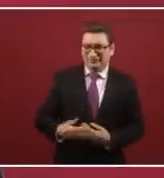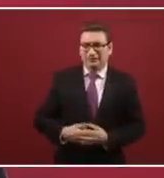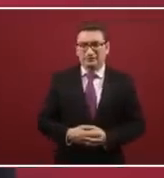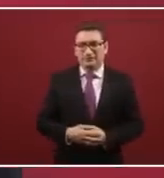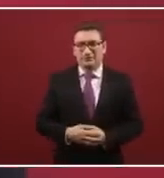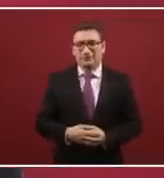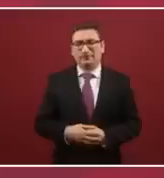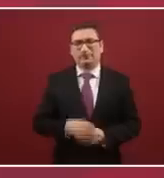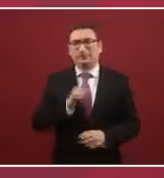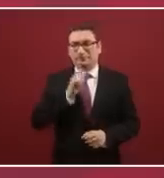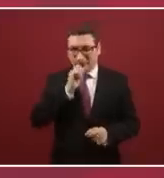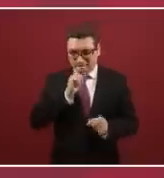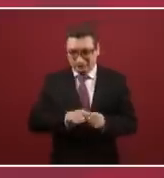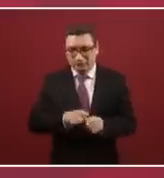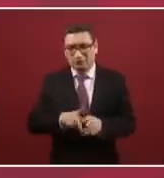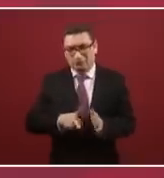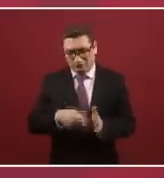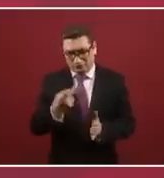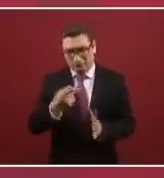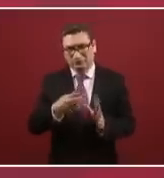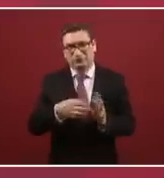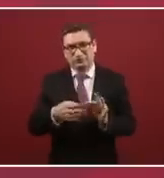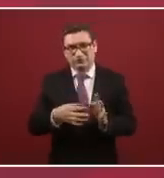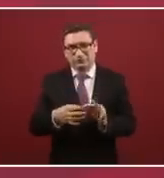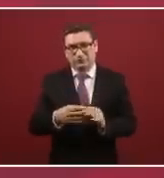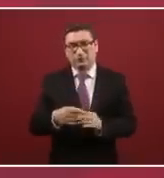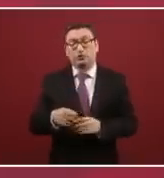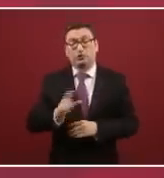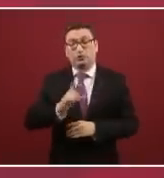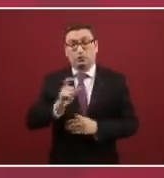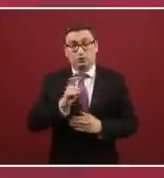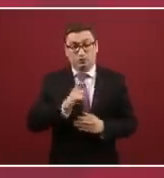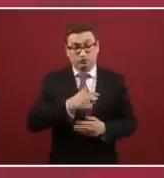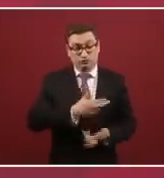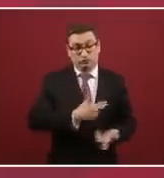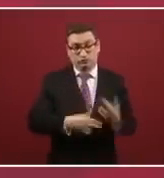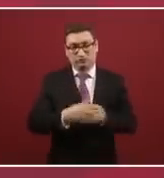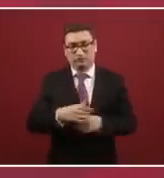también de regreso en el JETA,